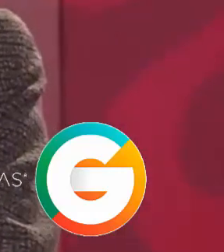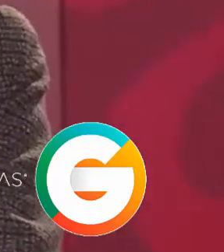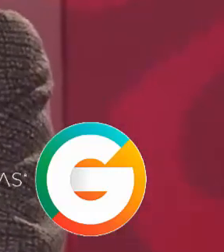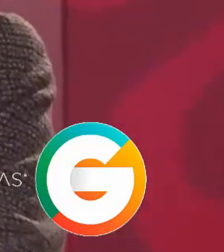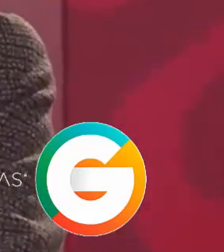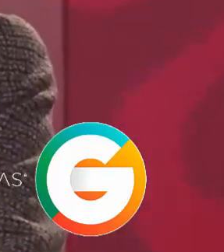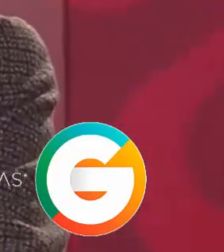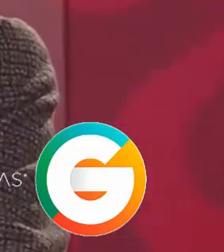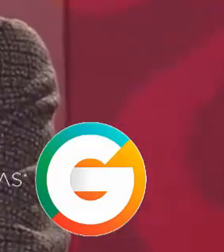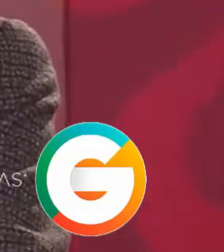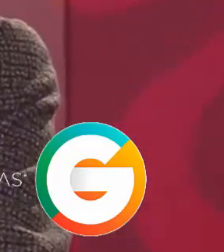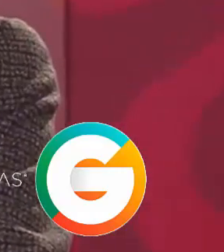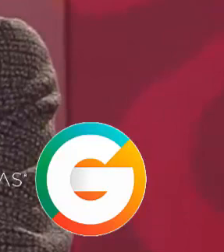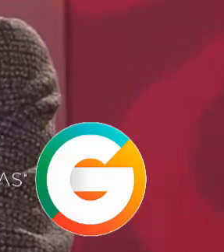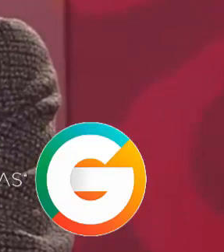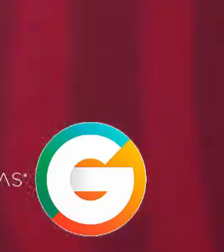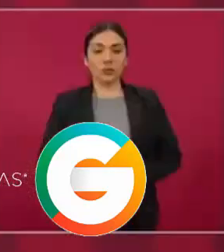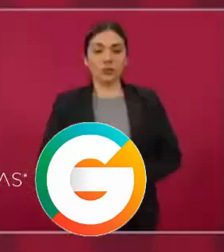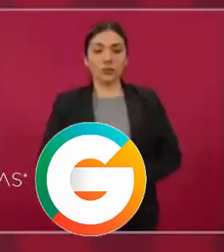absolutamente